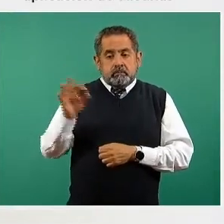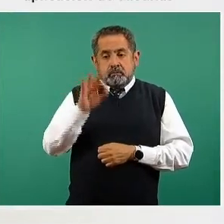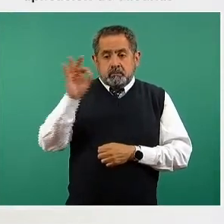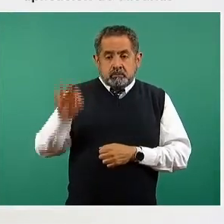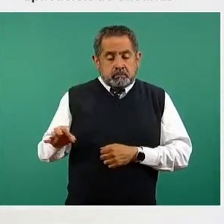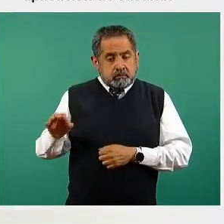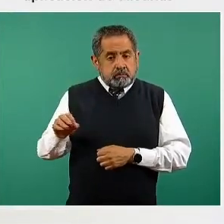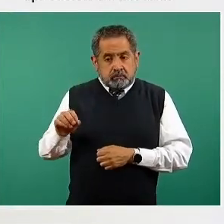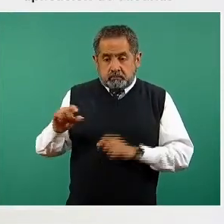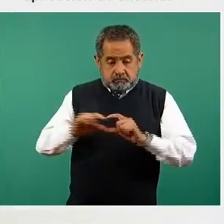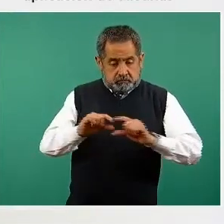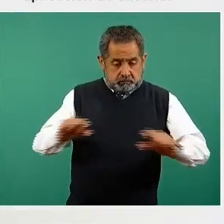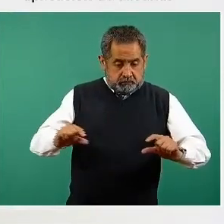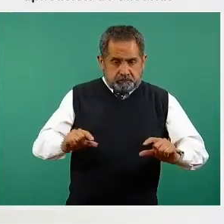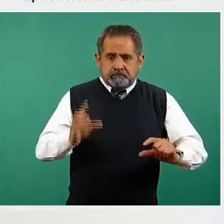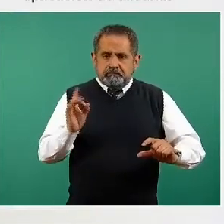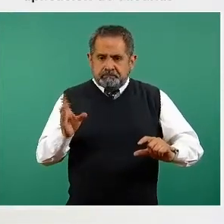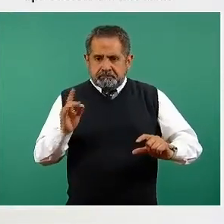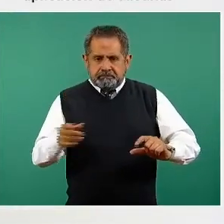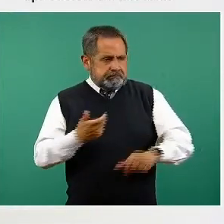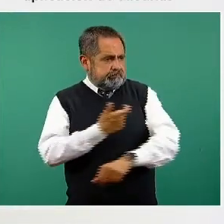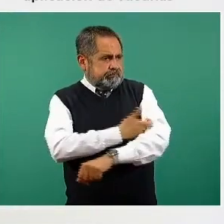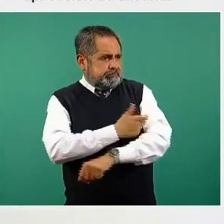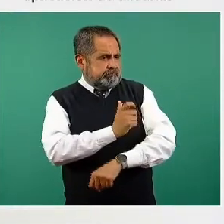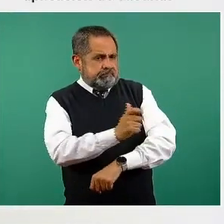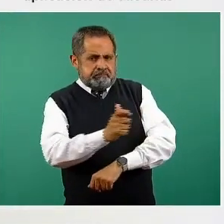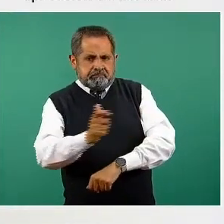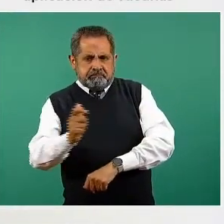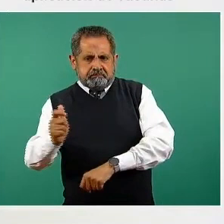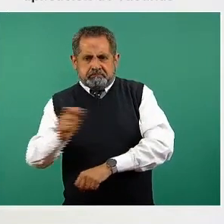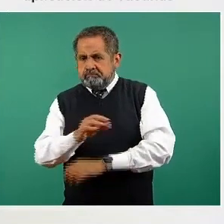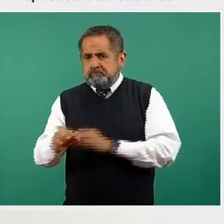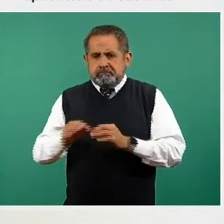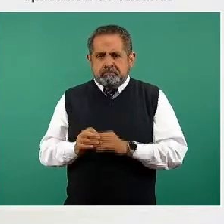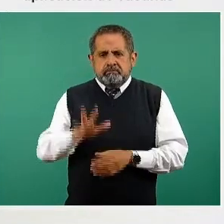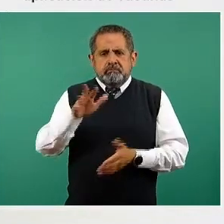estas dosis ya han sido aplicadas a las personas, es decir,